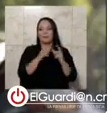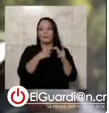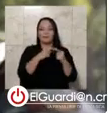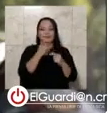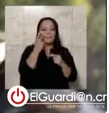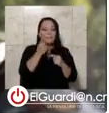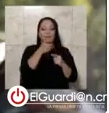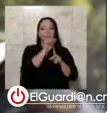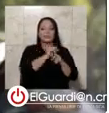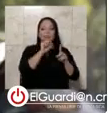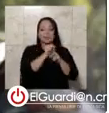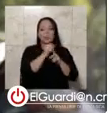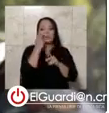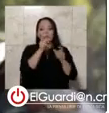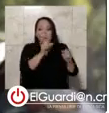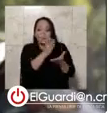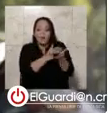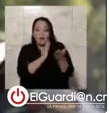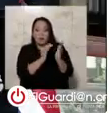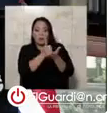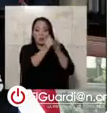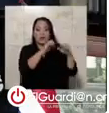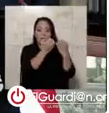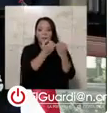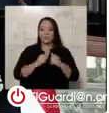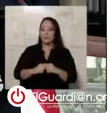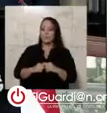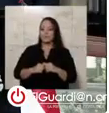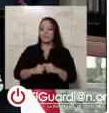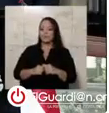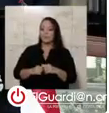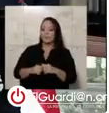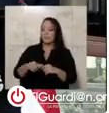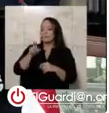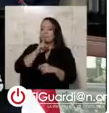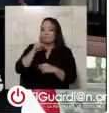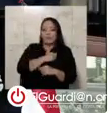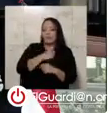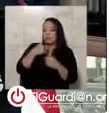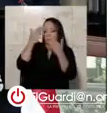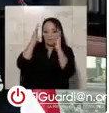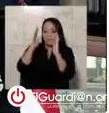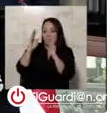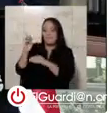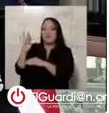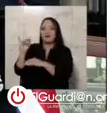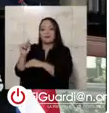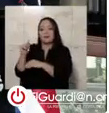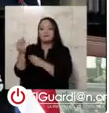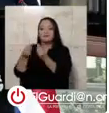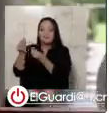a ver si usted puede hacer algo por el equipo. Ni siquiera sabía, perdóneme, doña Marta Eugenia, no sé qué se puede